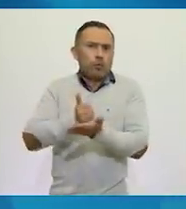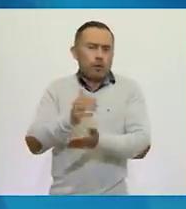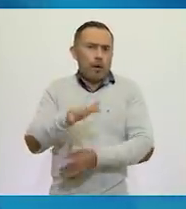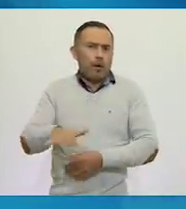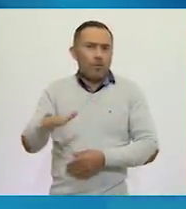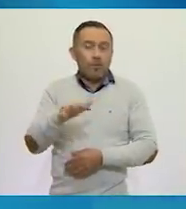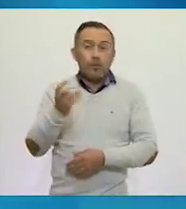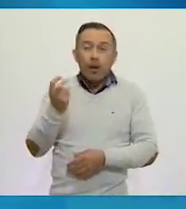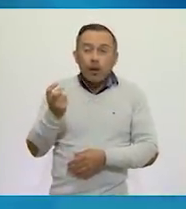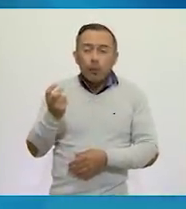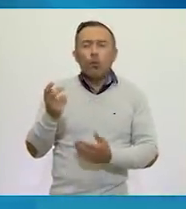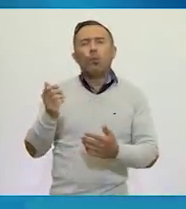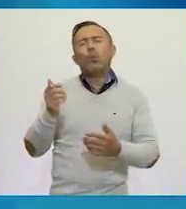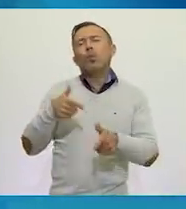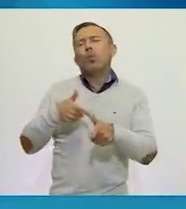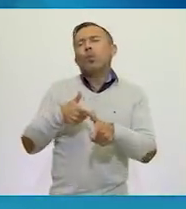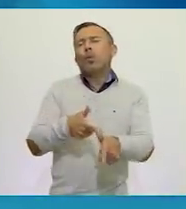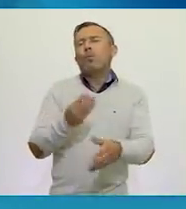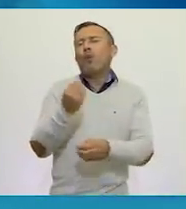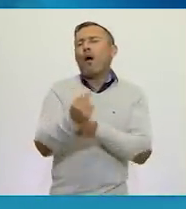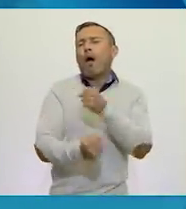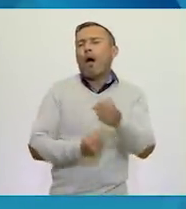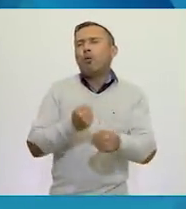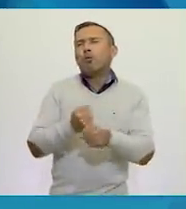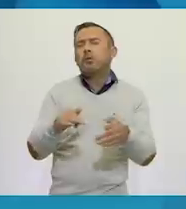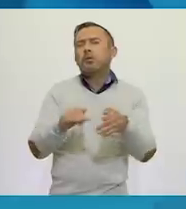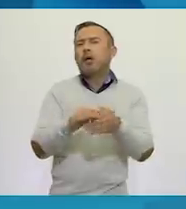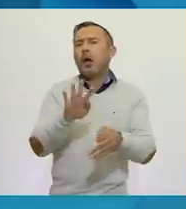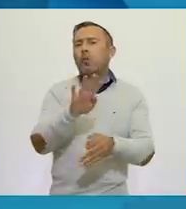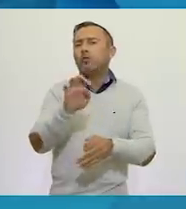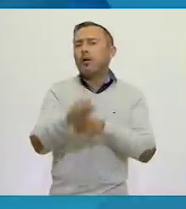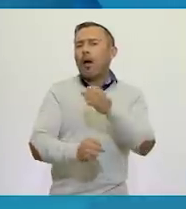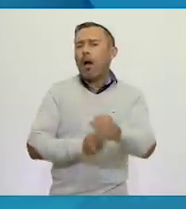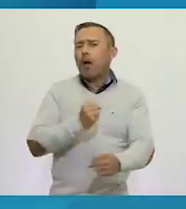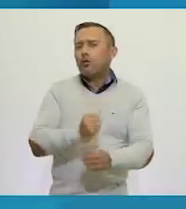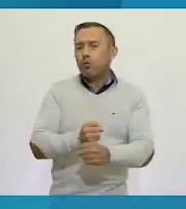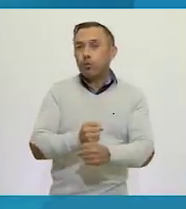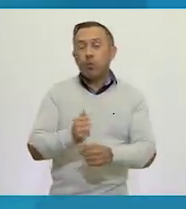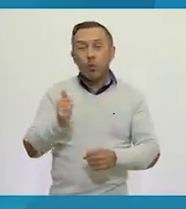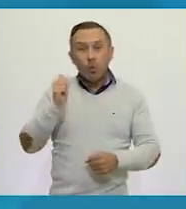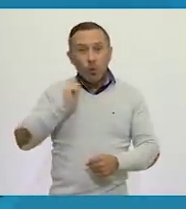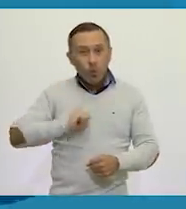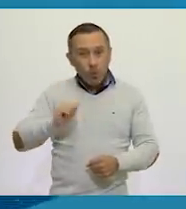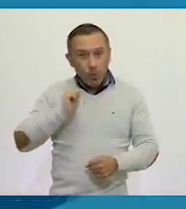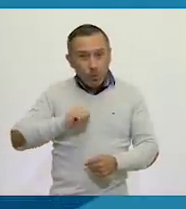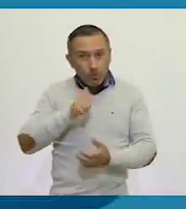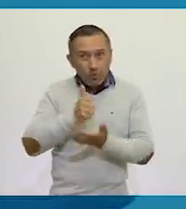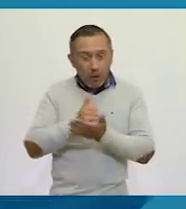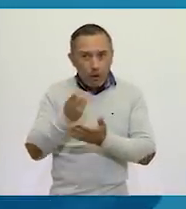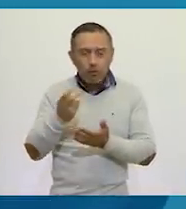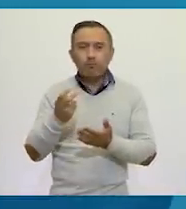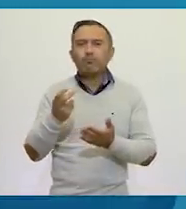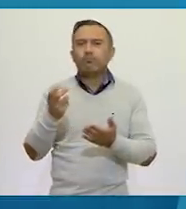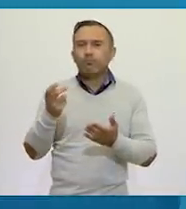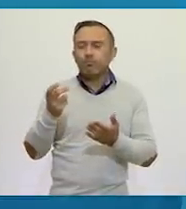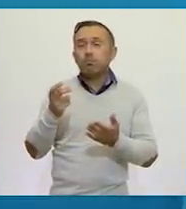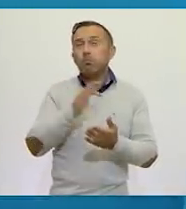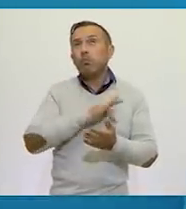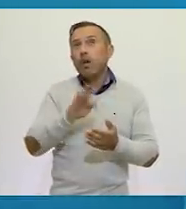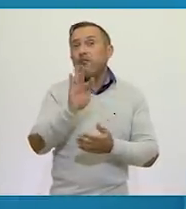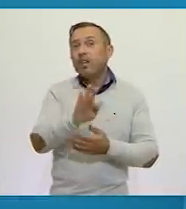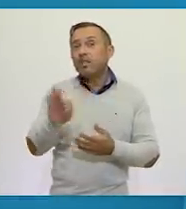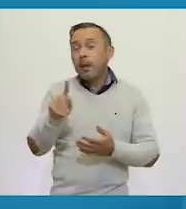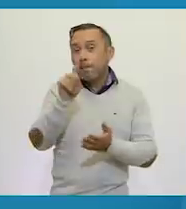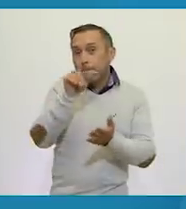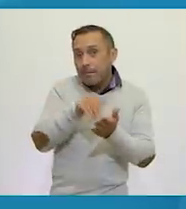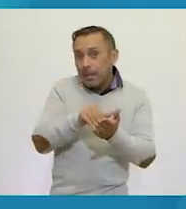tuvo una larga vida de casi 4 siglos. En su momento máximo de apogeo, de hecho, hacia el año 1000, era